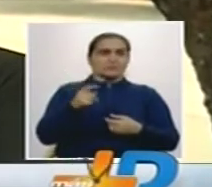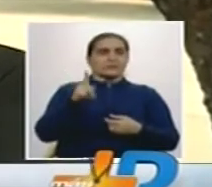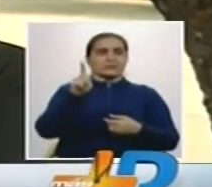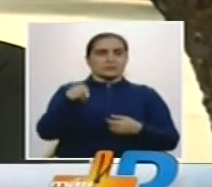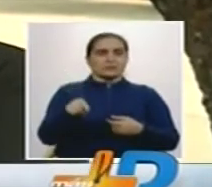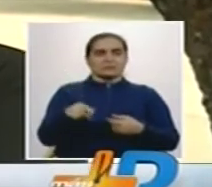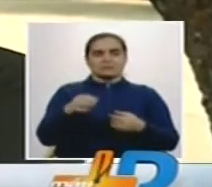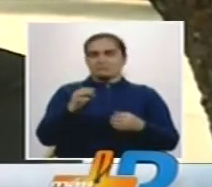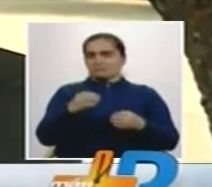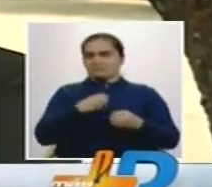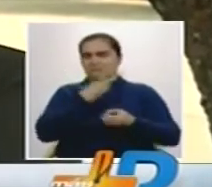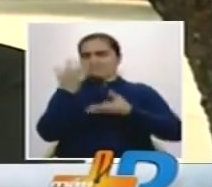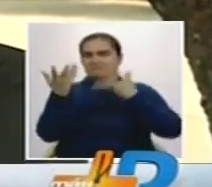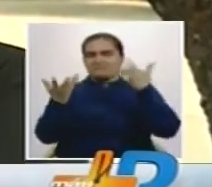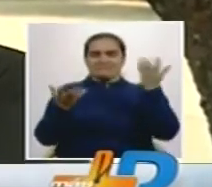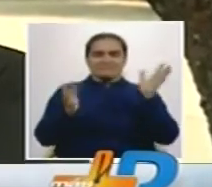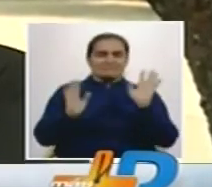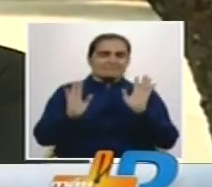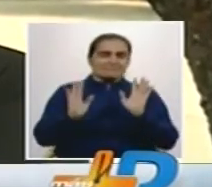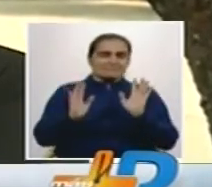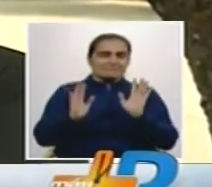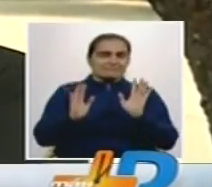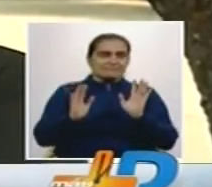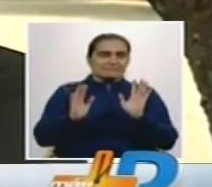bastante extrovertido.